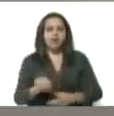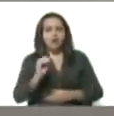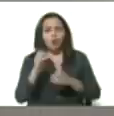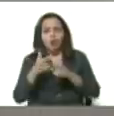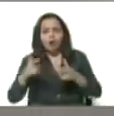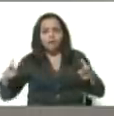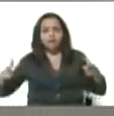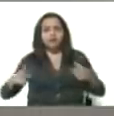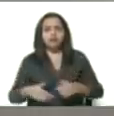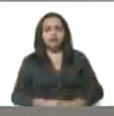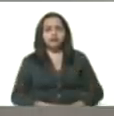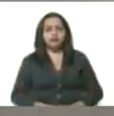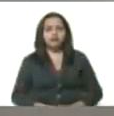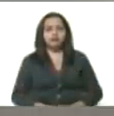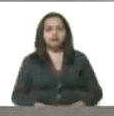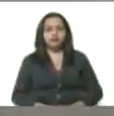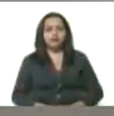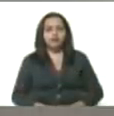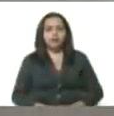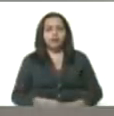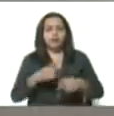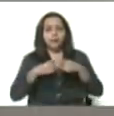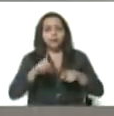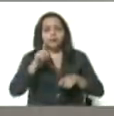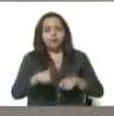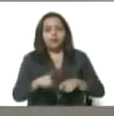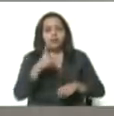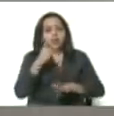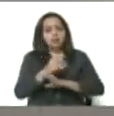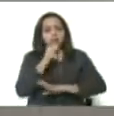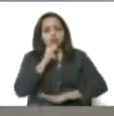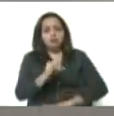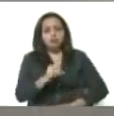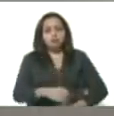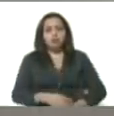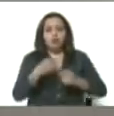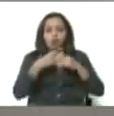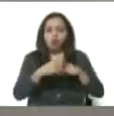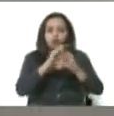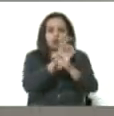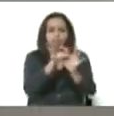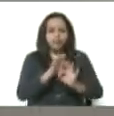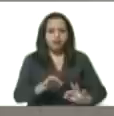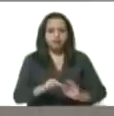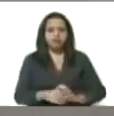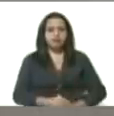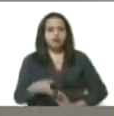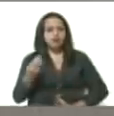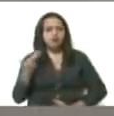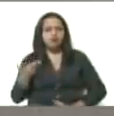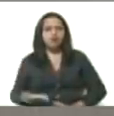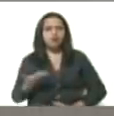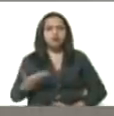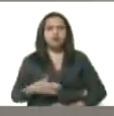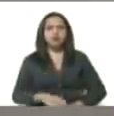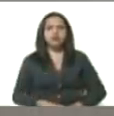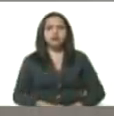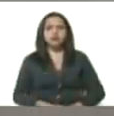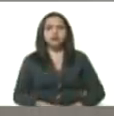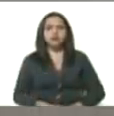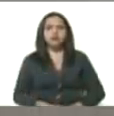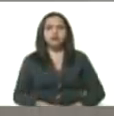ampliada en otros casos. Pero también debemos informar que otro de los métodos es muy importante,